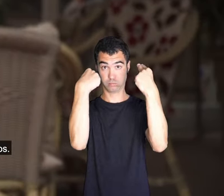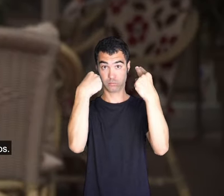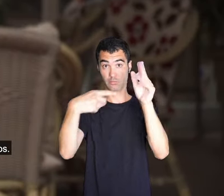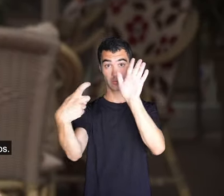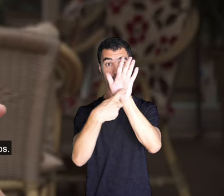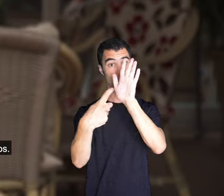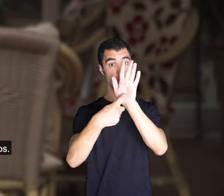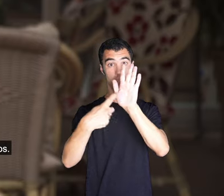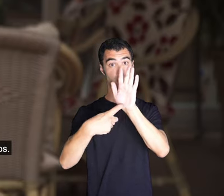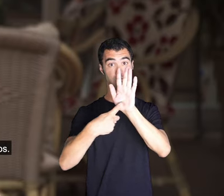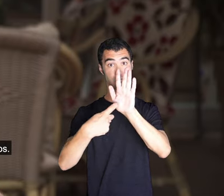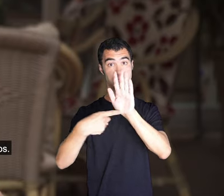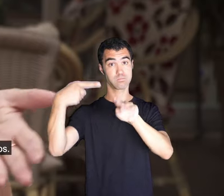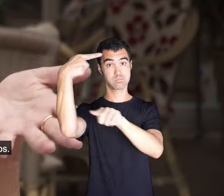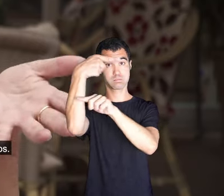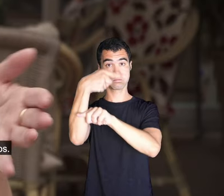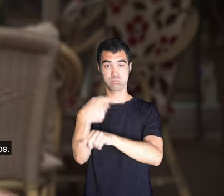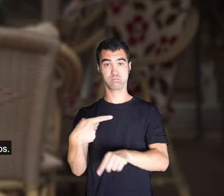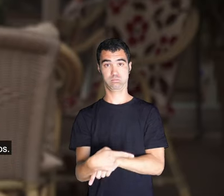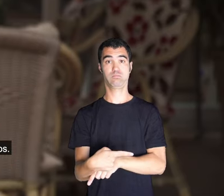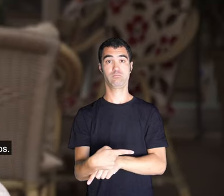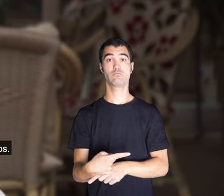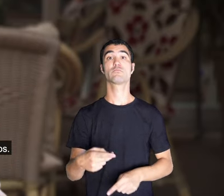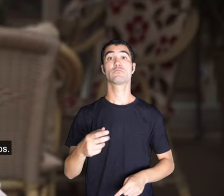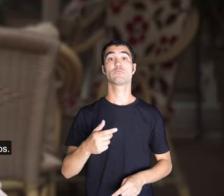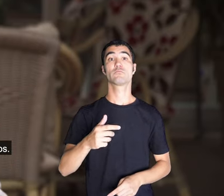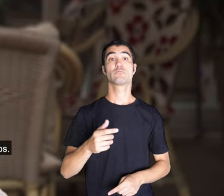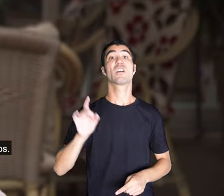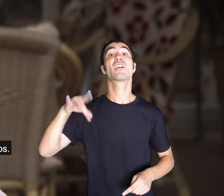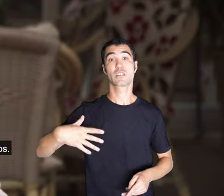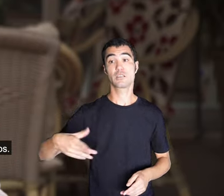las leyes impuestas por